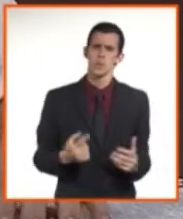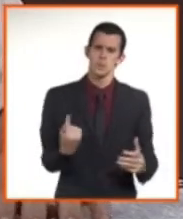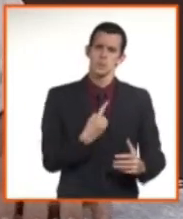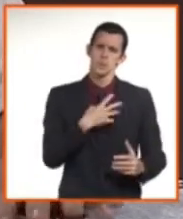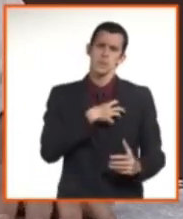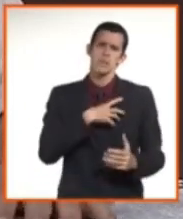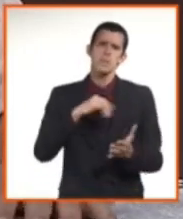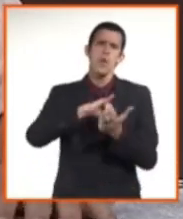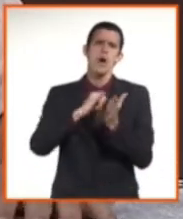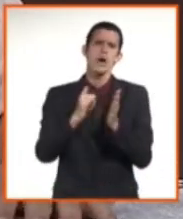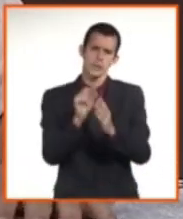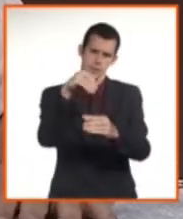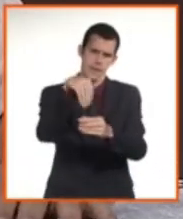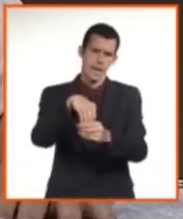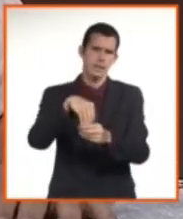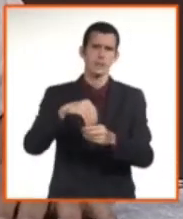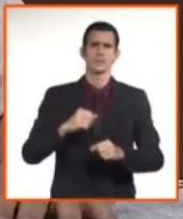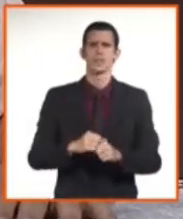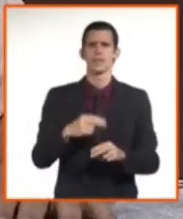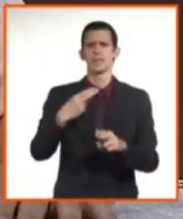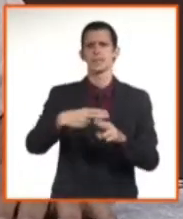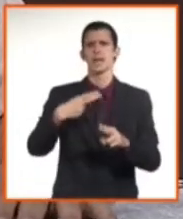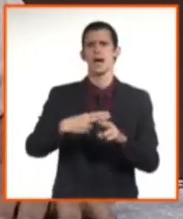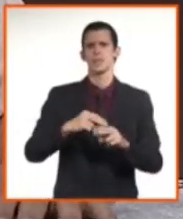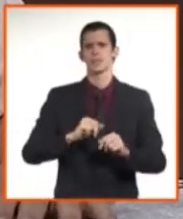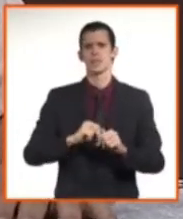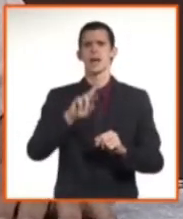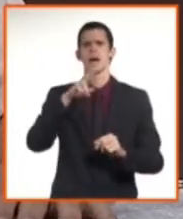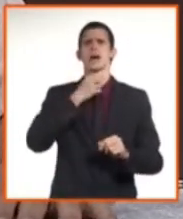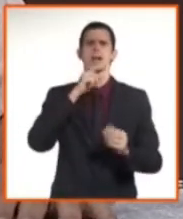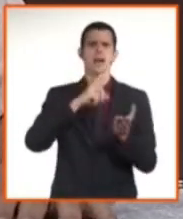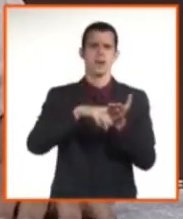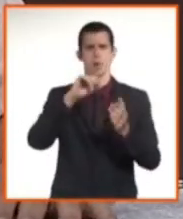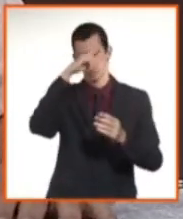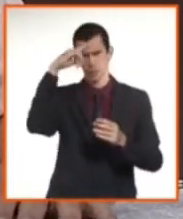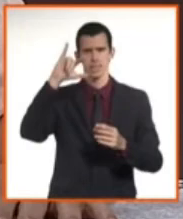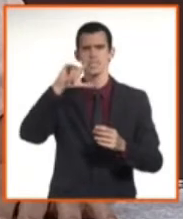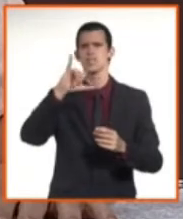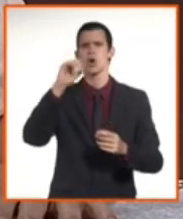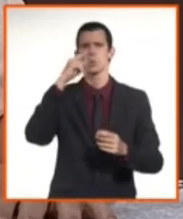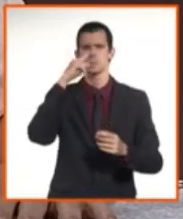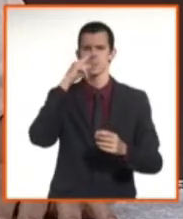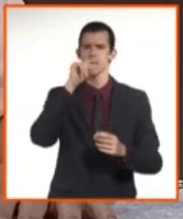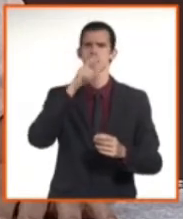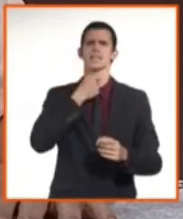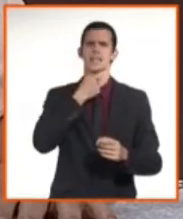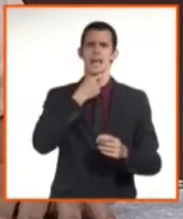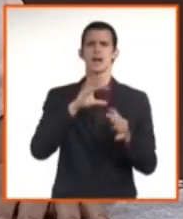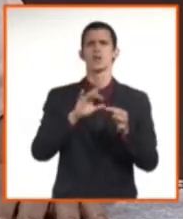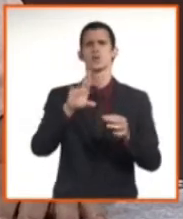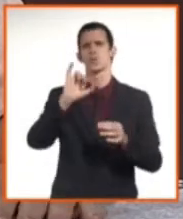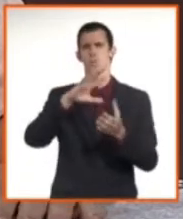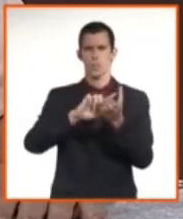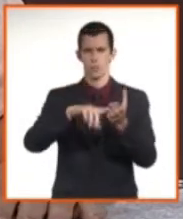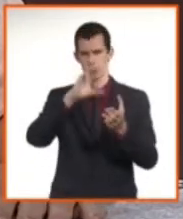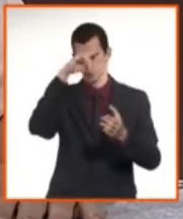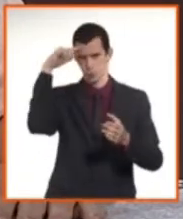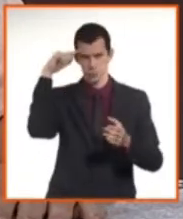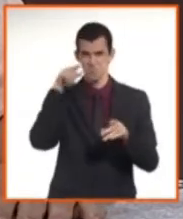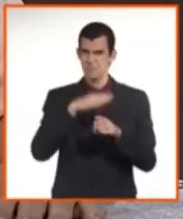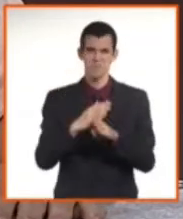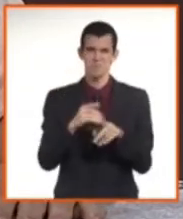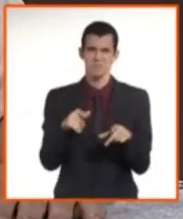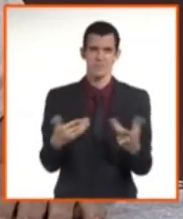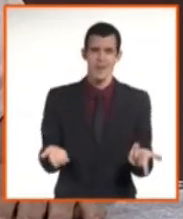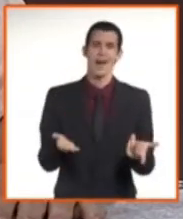grupos que han llegado a su vida útil o grupos que han tenido averías graves durante su periodo de operación, o otros grupos que tienen